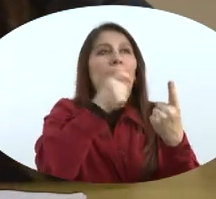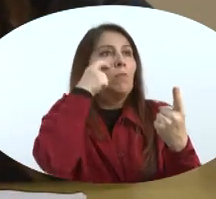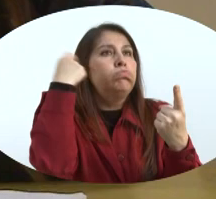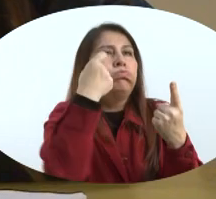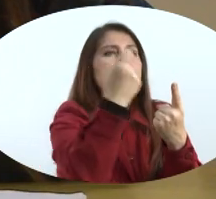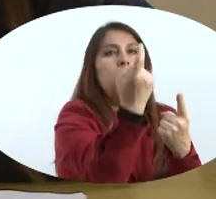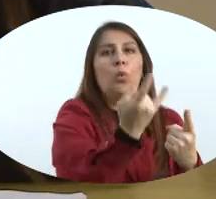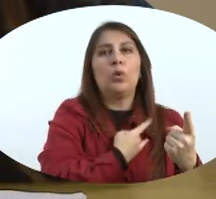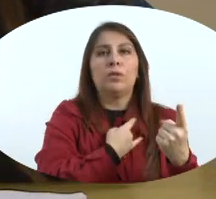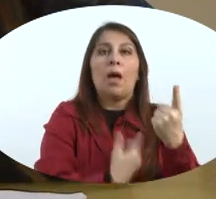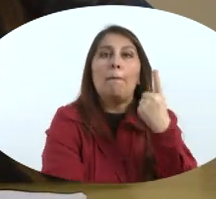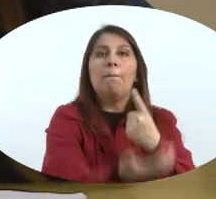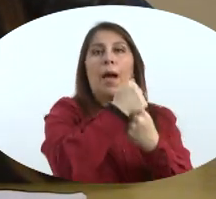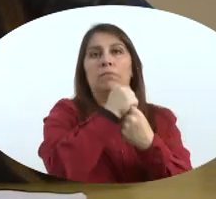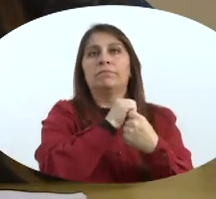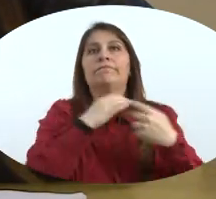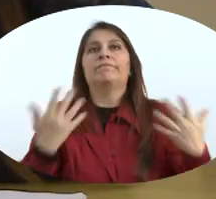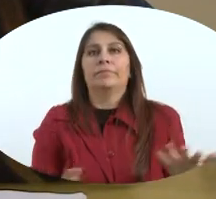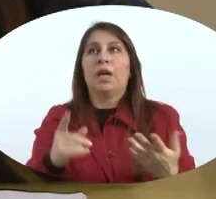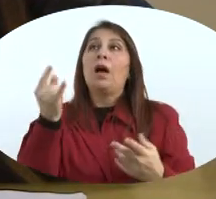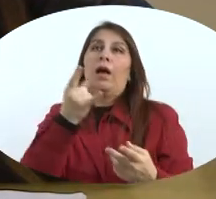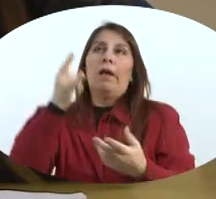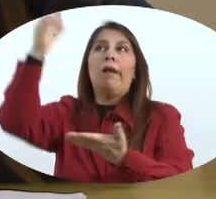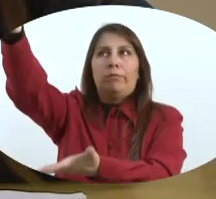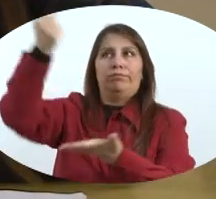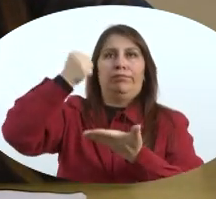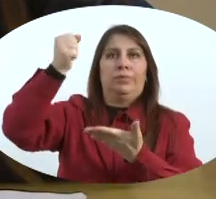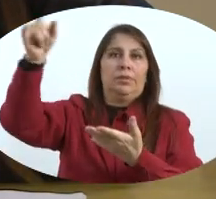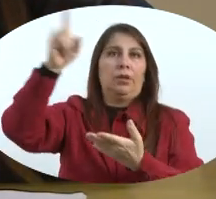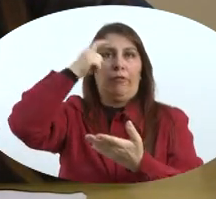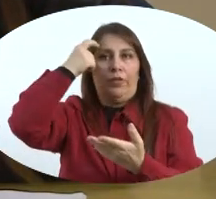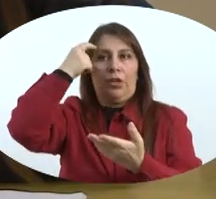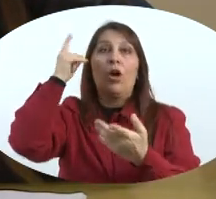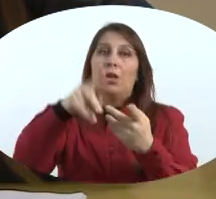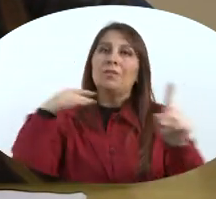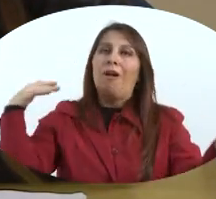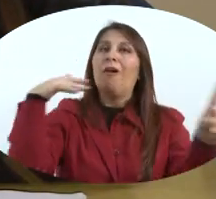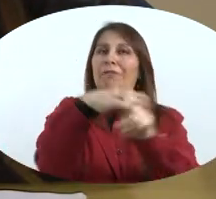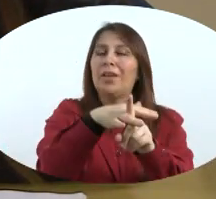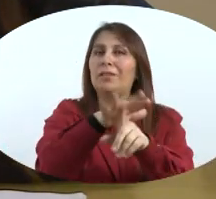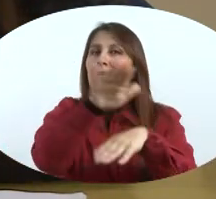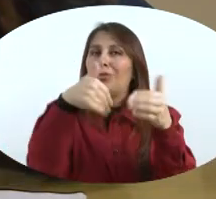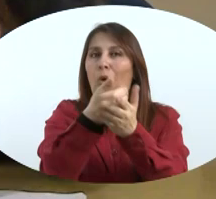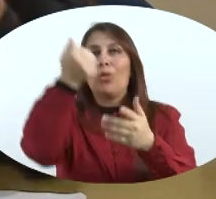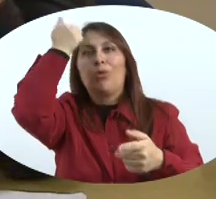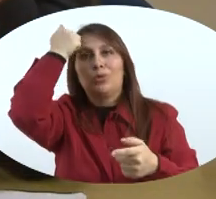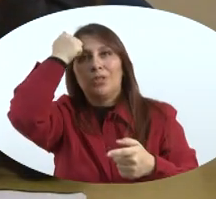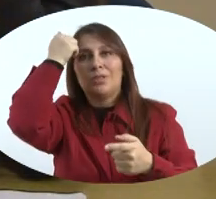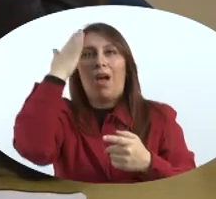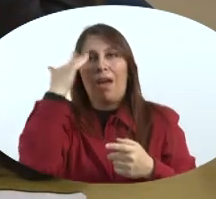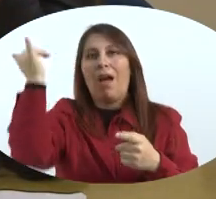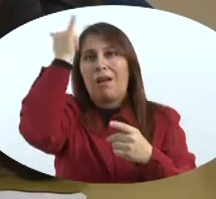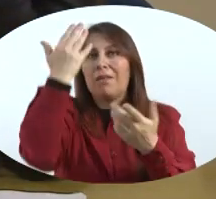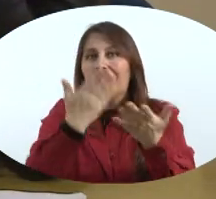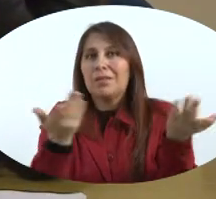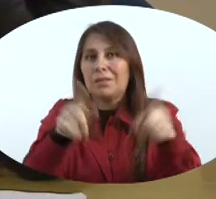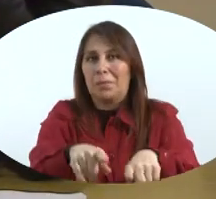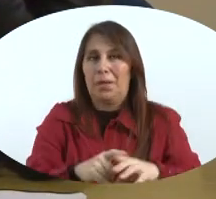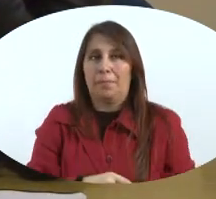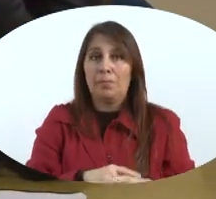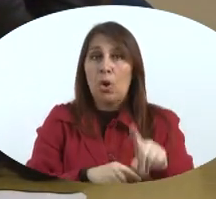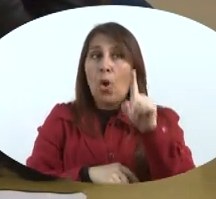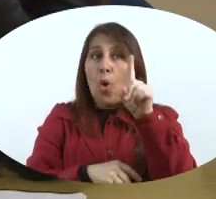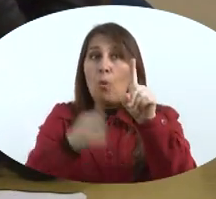también los intereses científicos y de excelencia académica de la universidad es que acá no se nos puede olvidar que solamente dos de cada diez